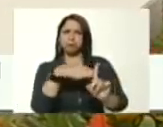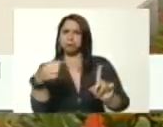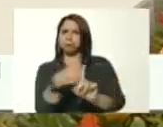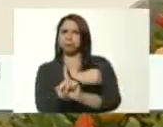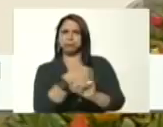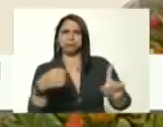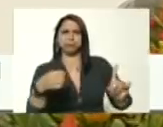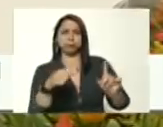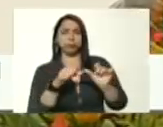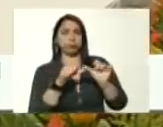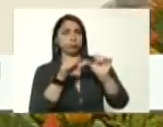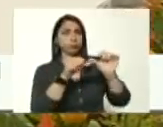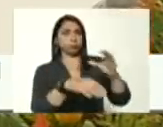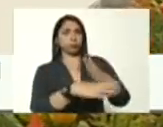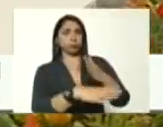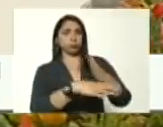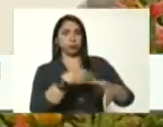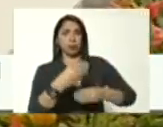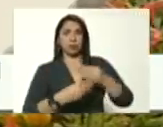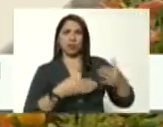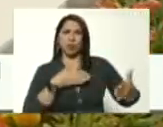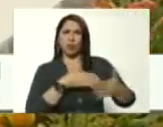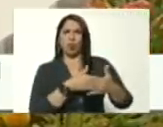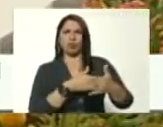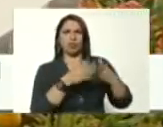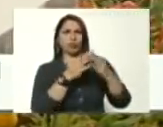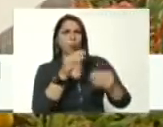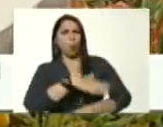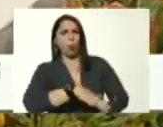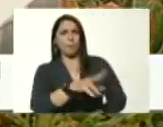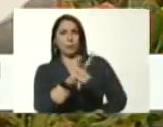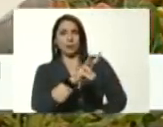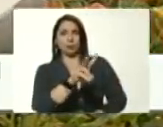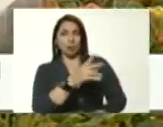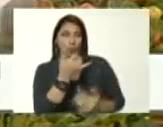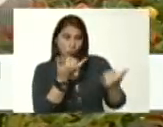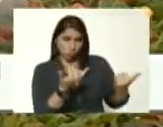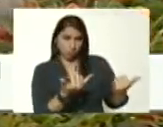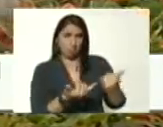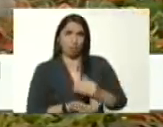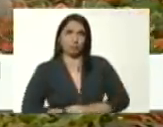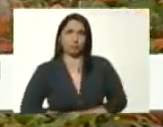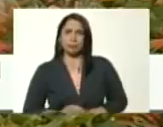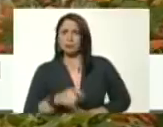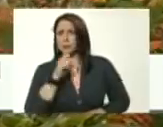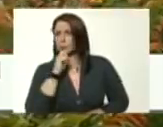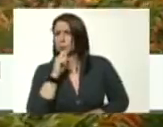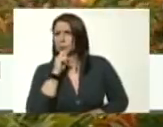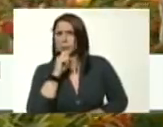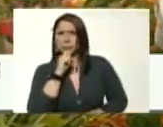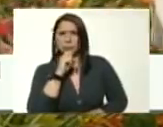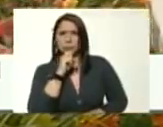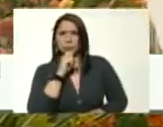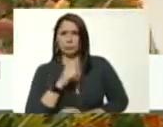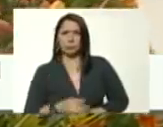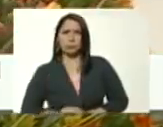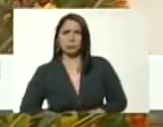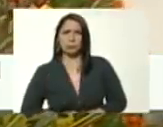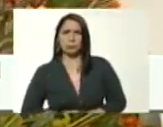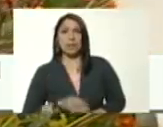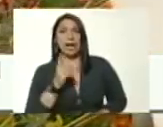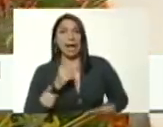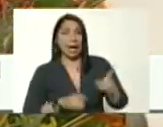hace en contra de toda venezuela a estas alturas es muy difícil que alguien se sustraiga